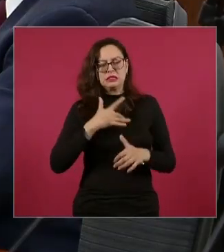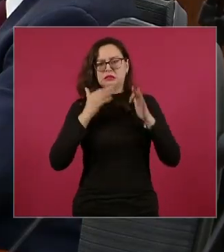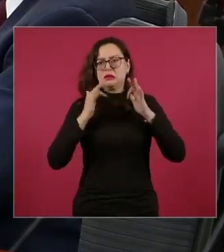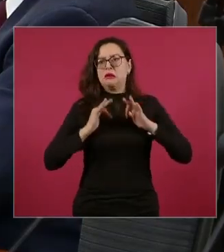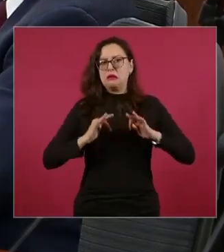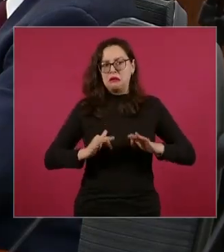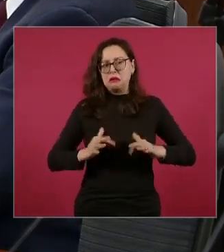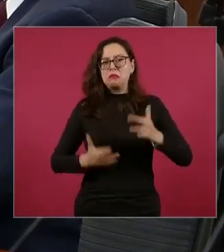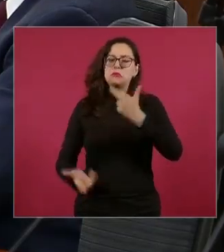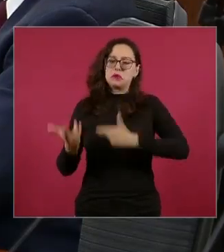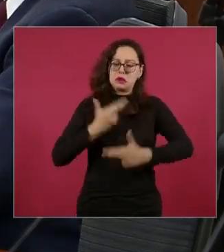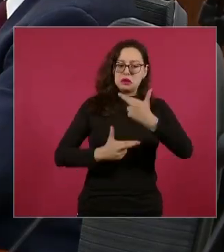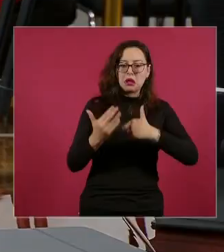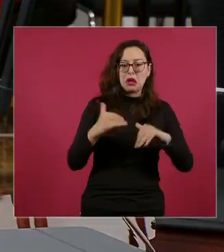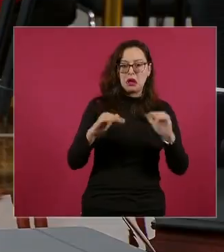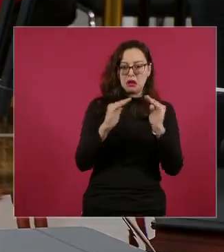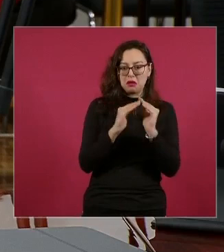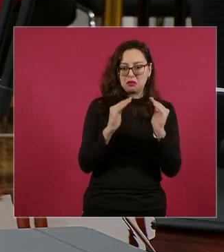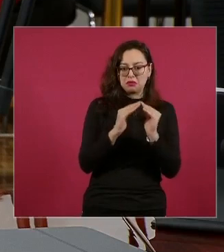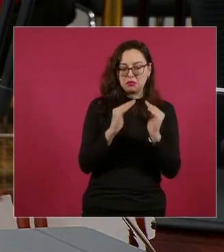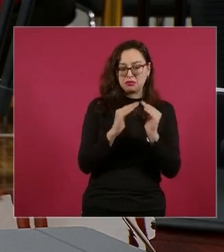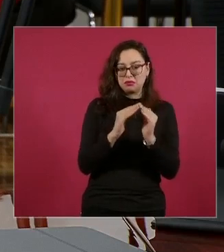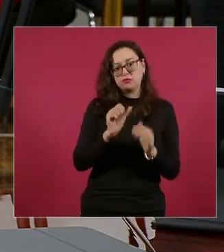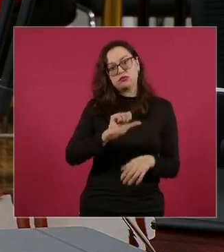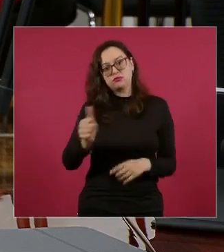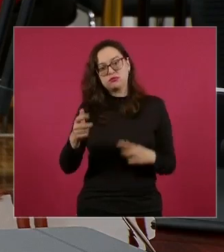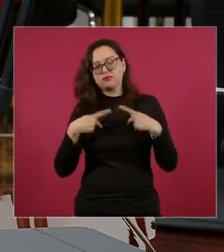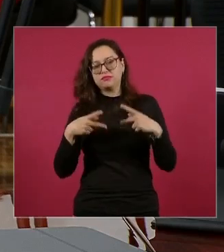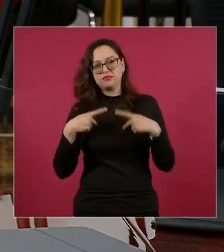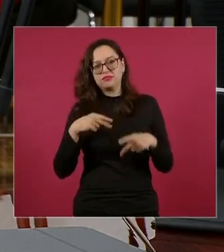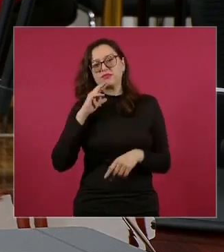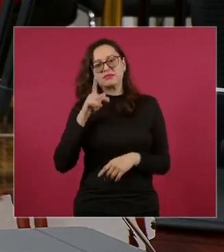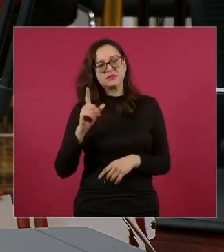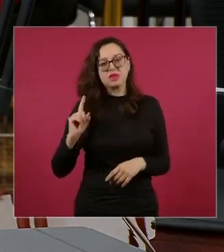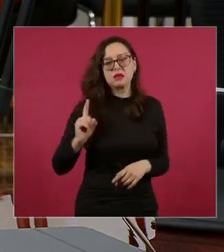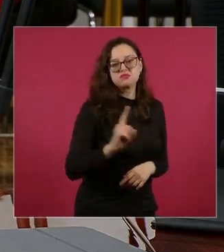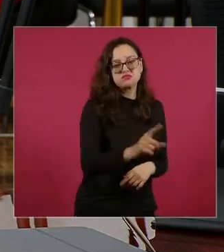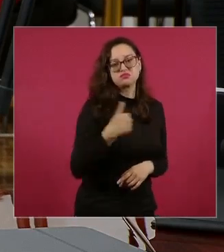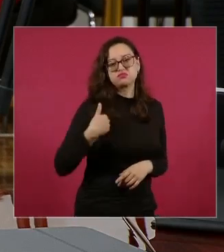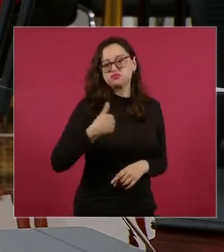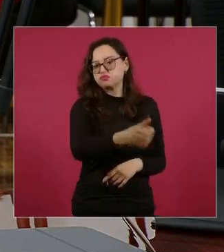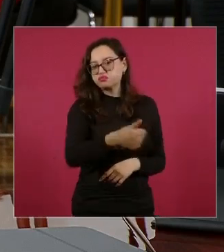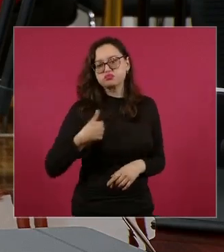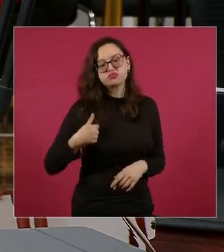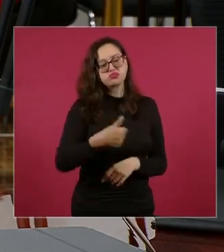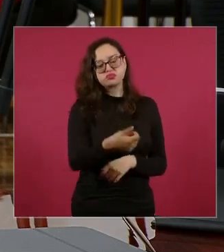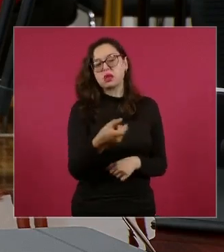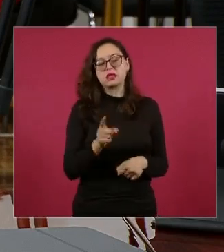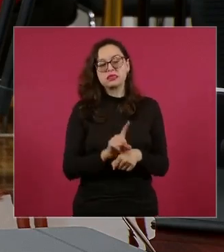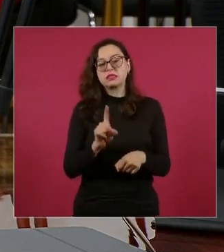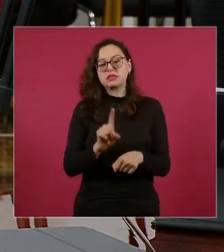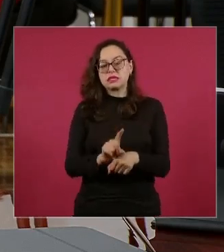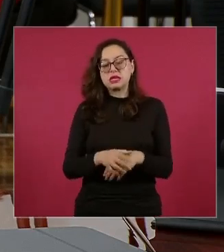voluntariamente. Hay otras que prefieren ir y venir. Las que han retornado son 34 a Unión Frontera,